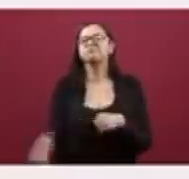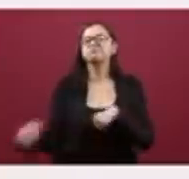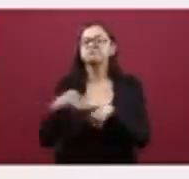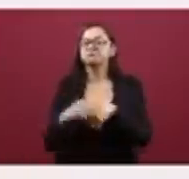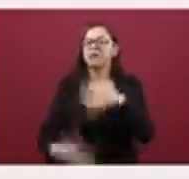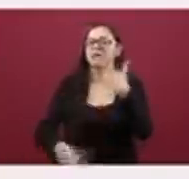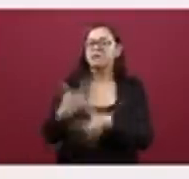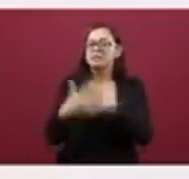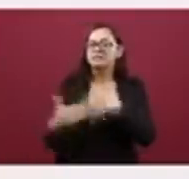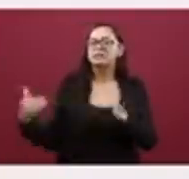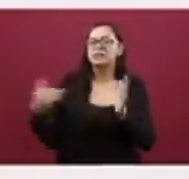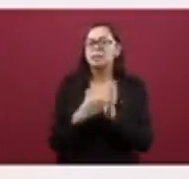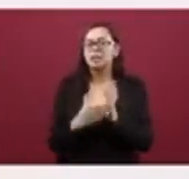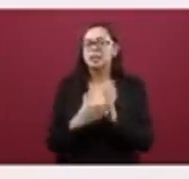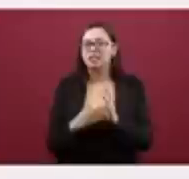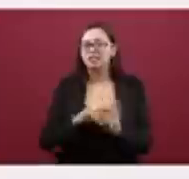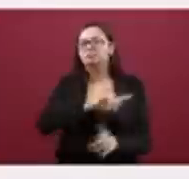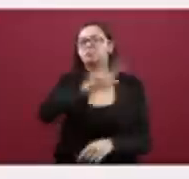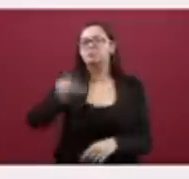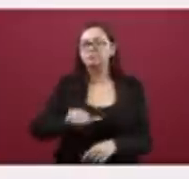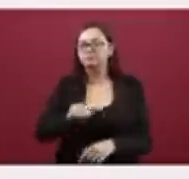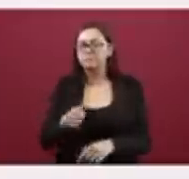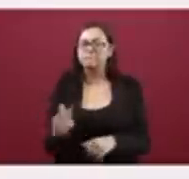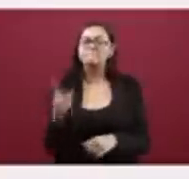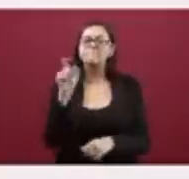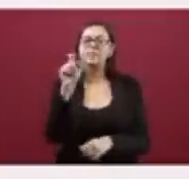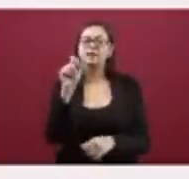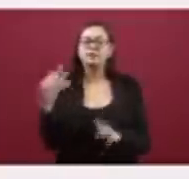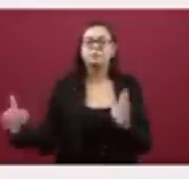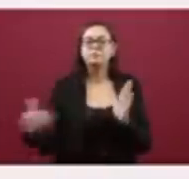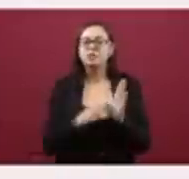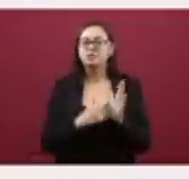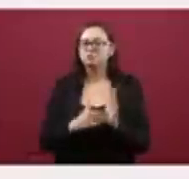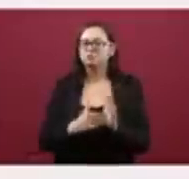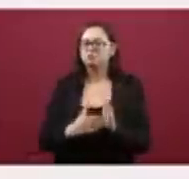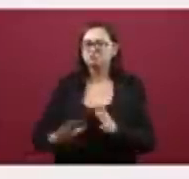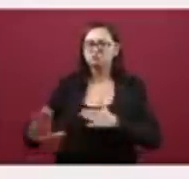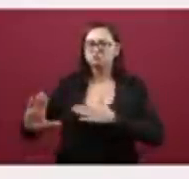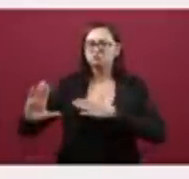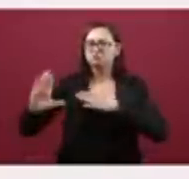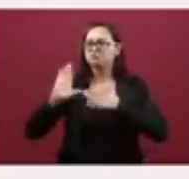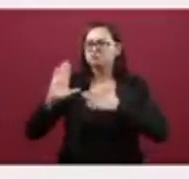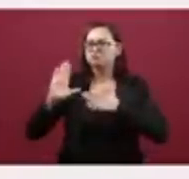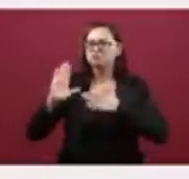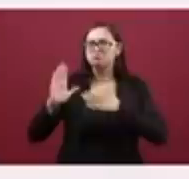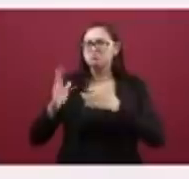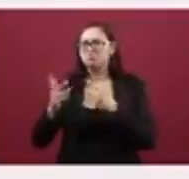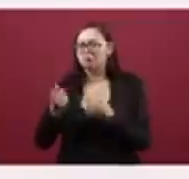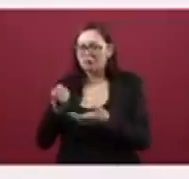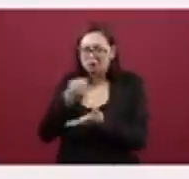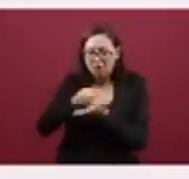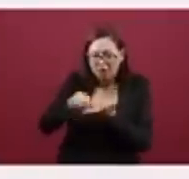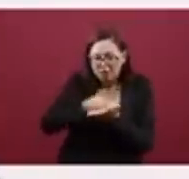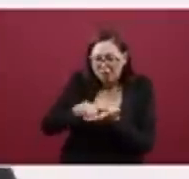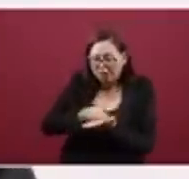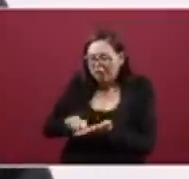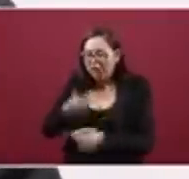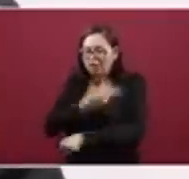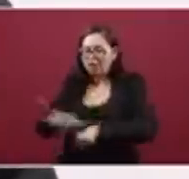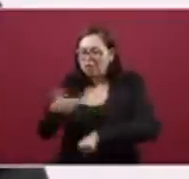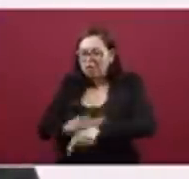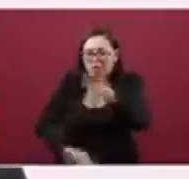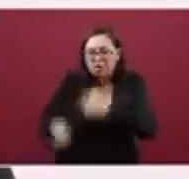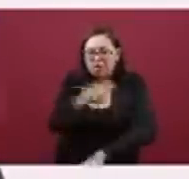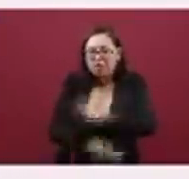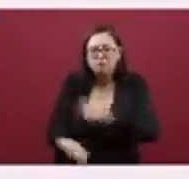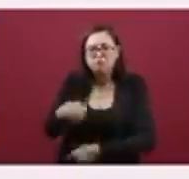así hasta 20.000 a la palabra sin burocratismo sin trámites